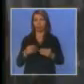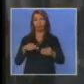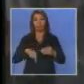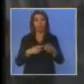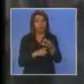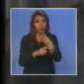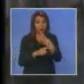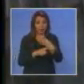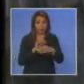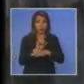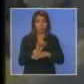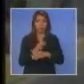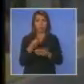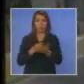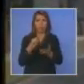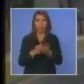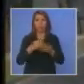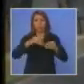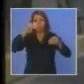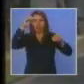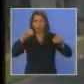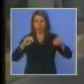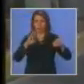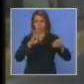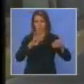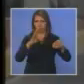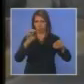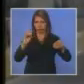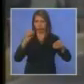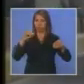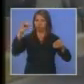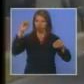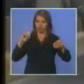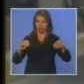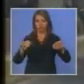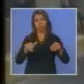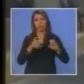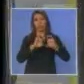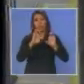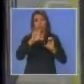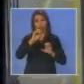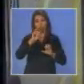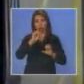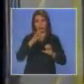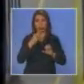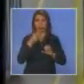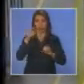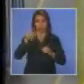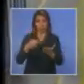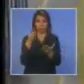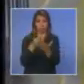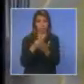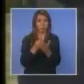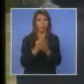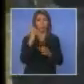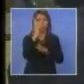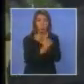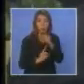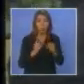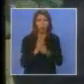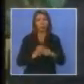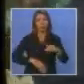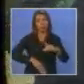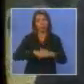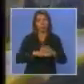Internet representan el 40% de las negociaciones. El COMEX fija además que los compradores tengan un cupo anual de